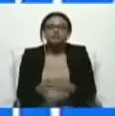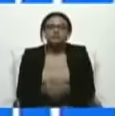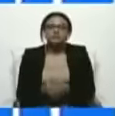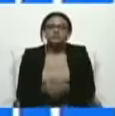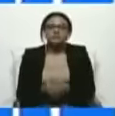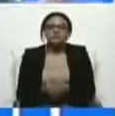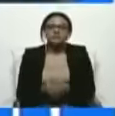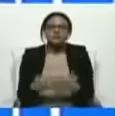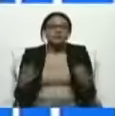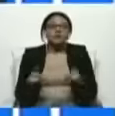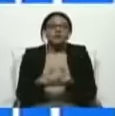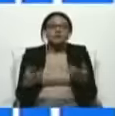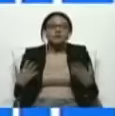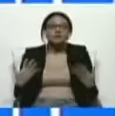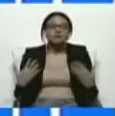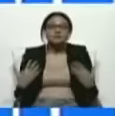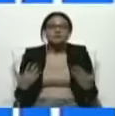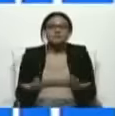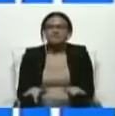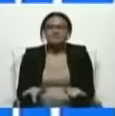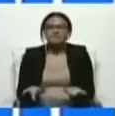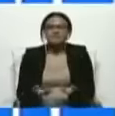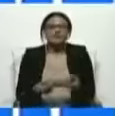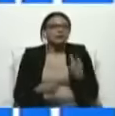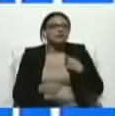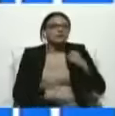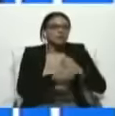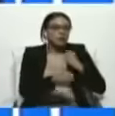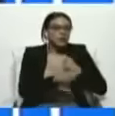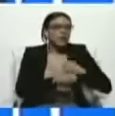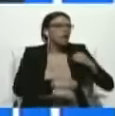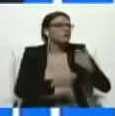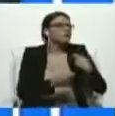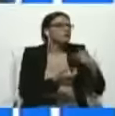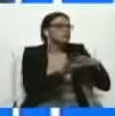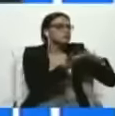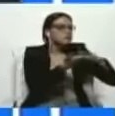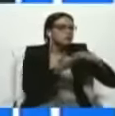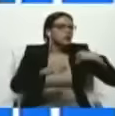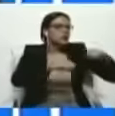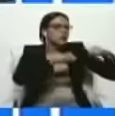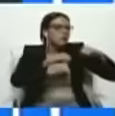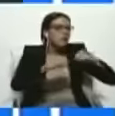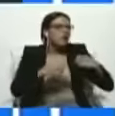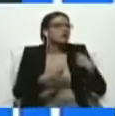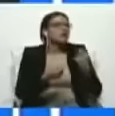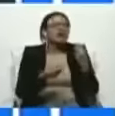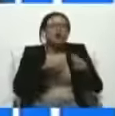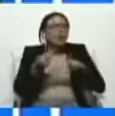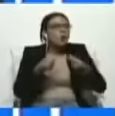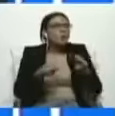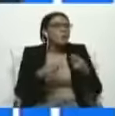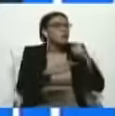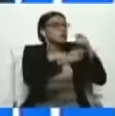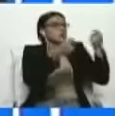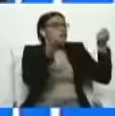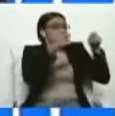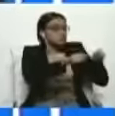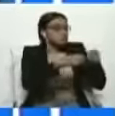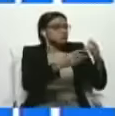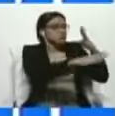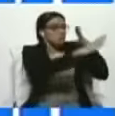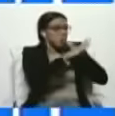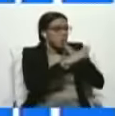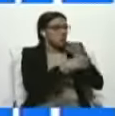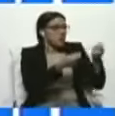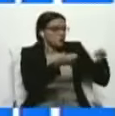desesperadamente eludiendo el bloqueo, eludiendo las sanciones para comprar los tapabocas, los respiradores, los antivirales, los